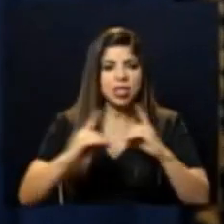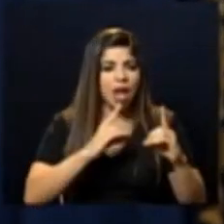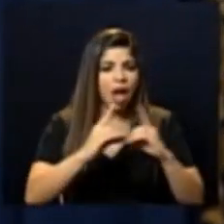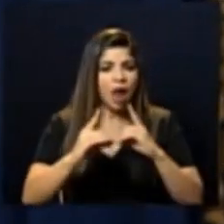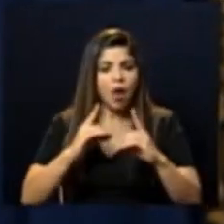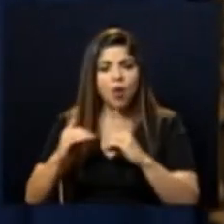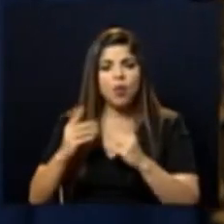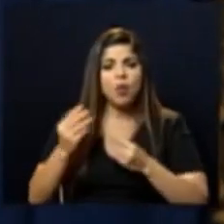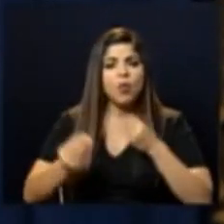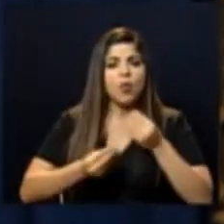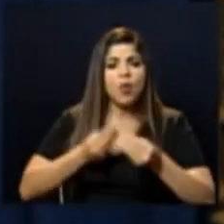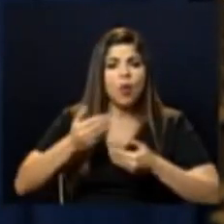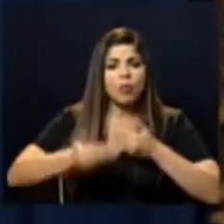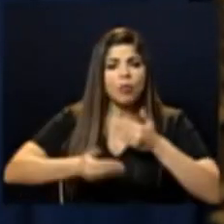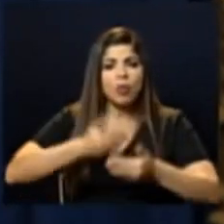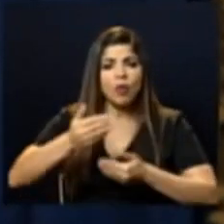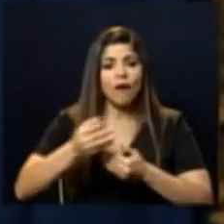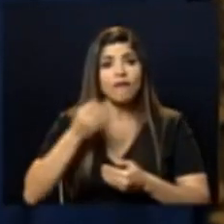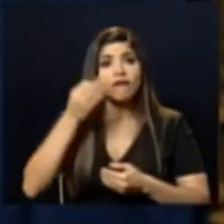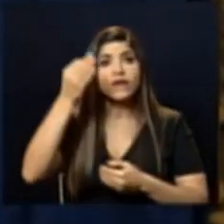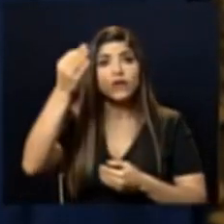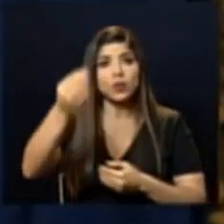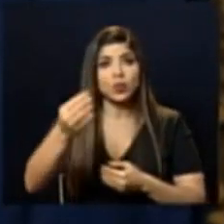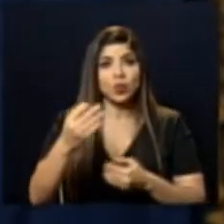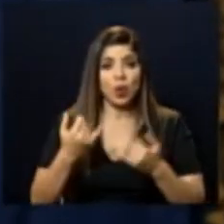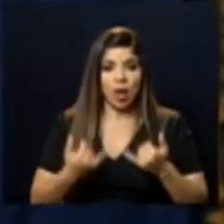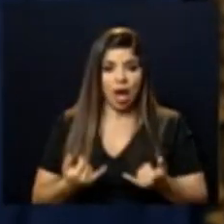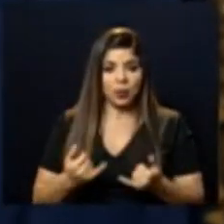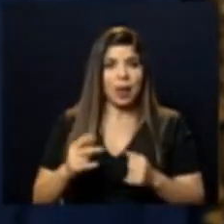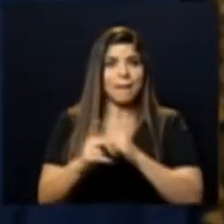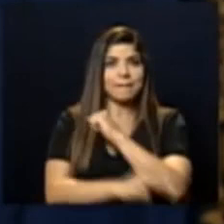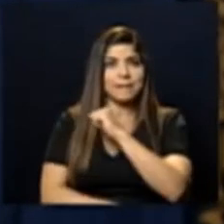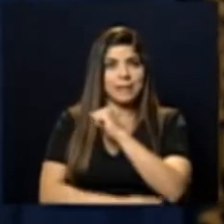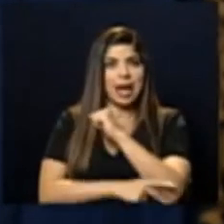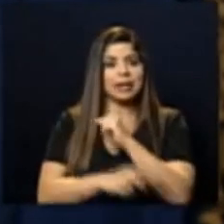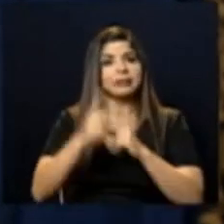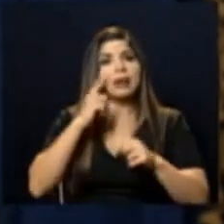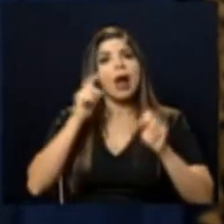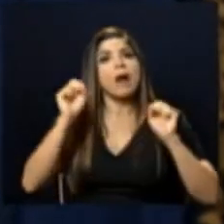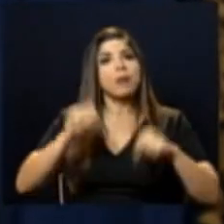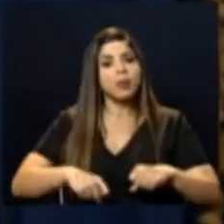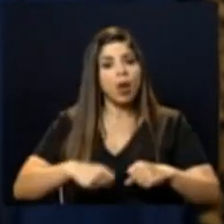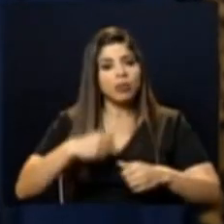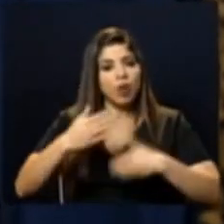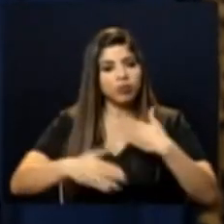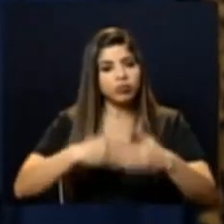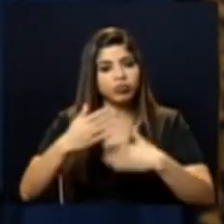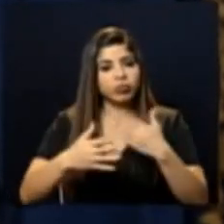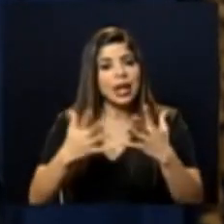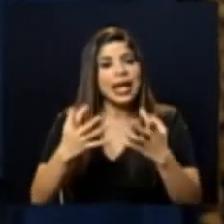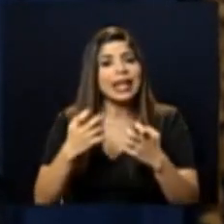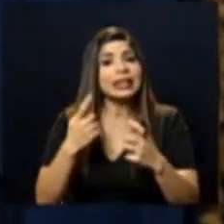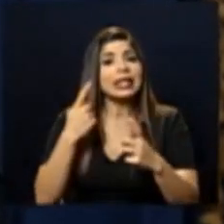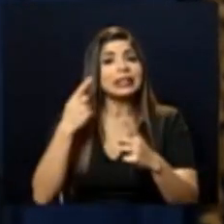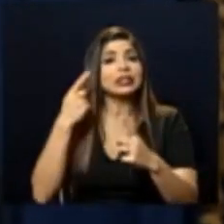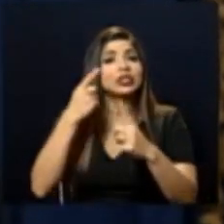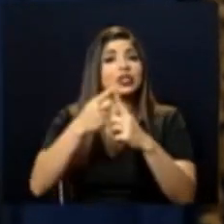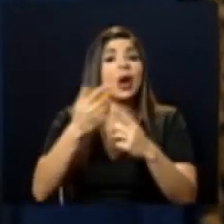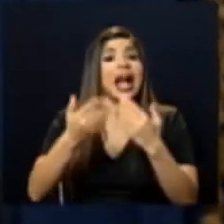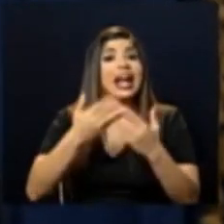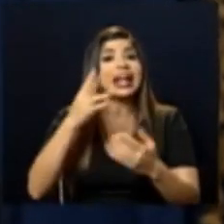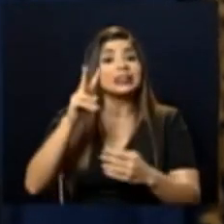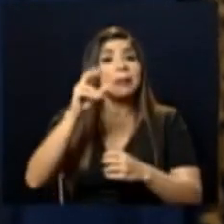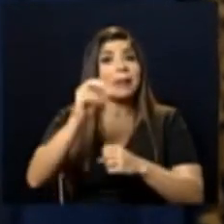rutas para el presente y el futuro del país, con lo cual llevaremos a la práctica un anhelo que tiene casi dos